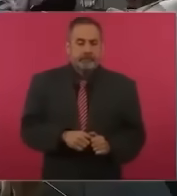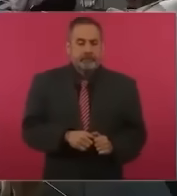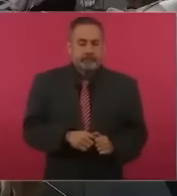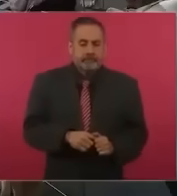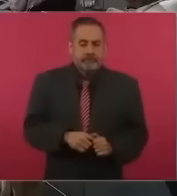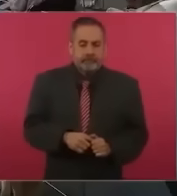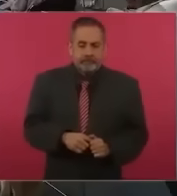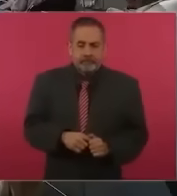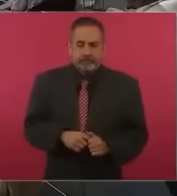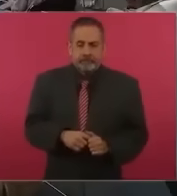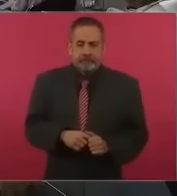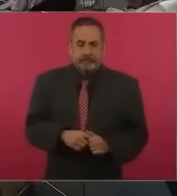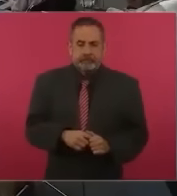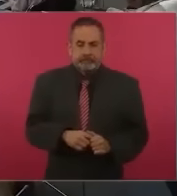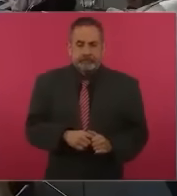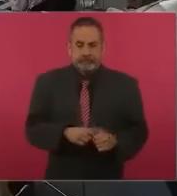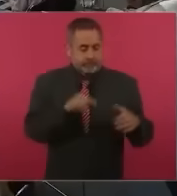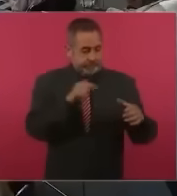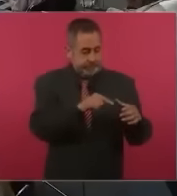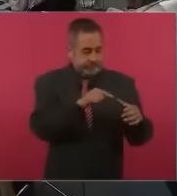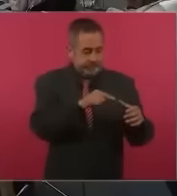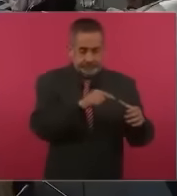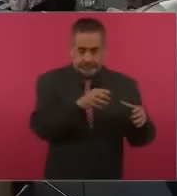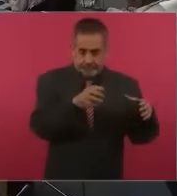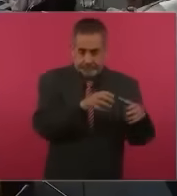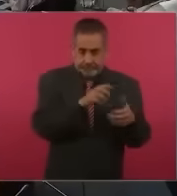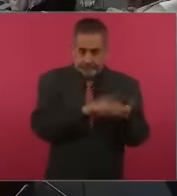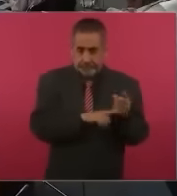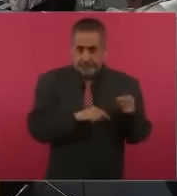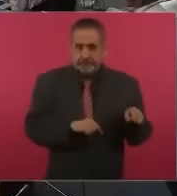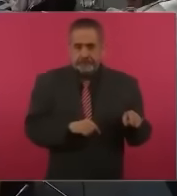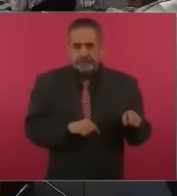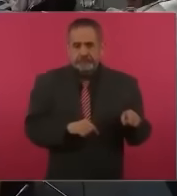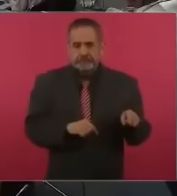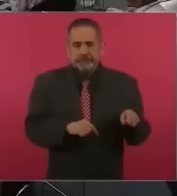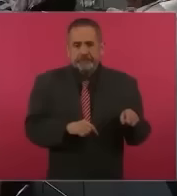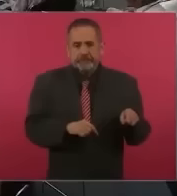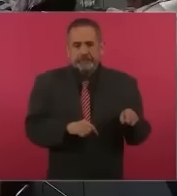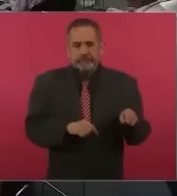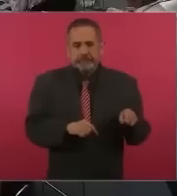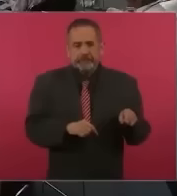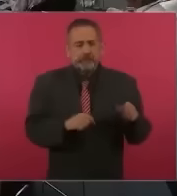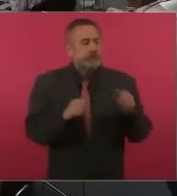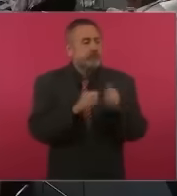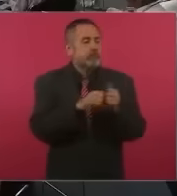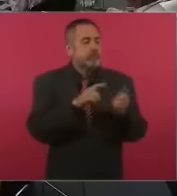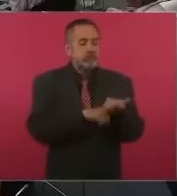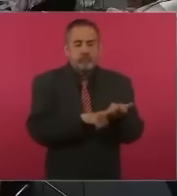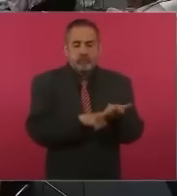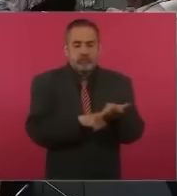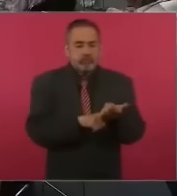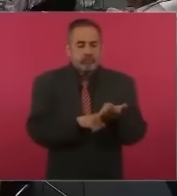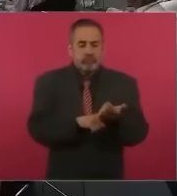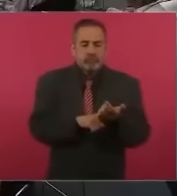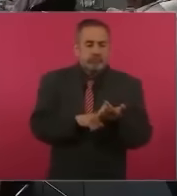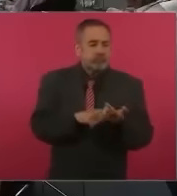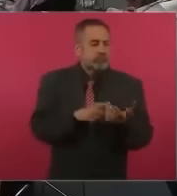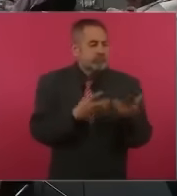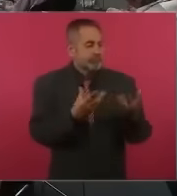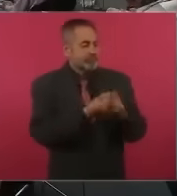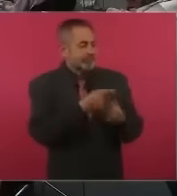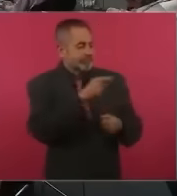Ejecutivo depositado en el presidente es el gobierno que es una parte medular de ese estado pero no lo es todo